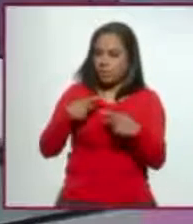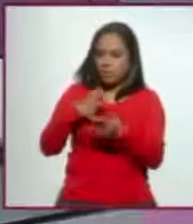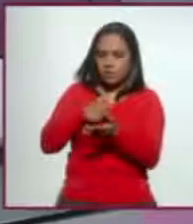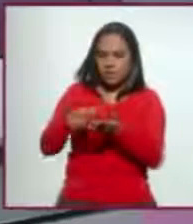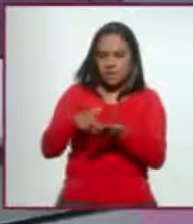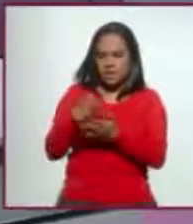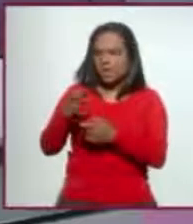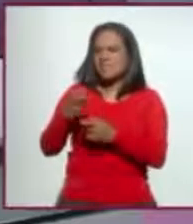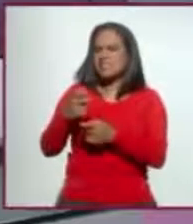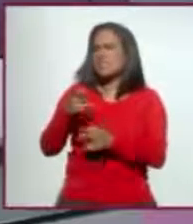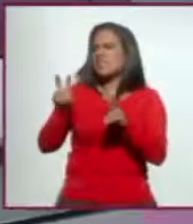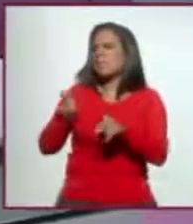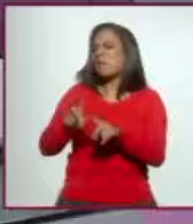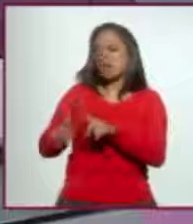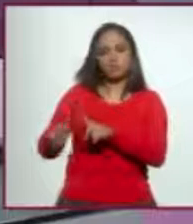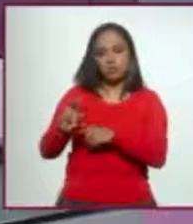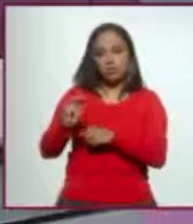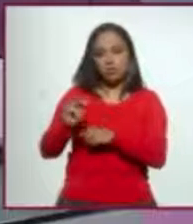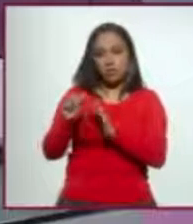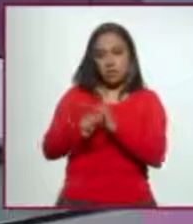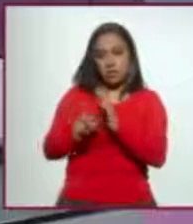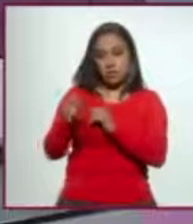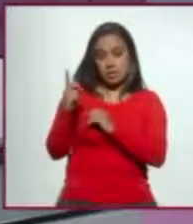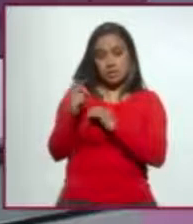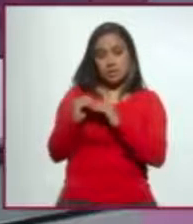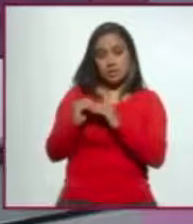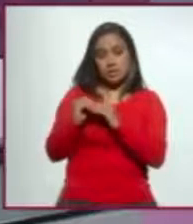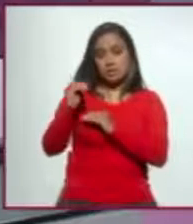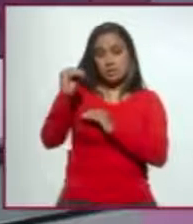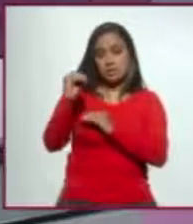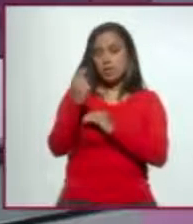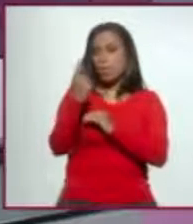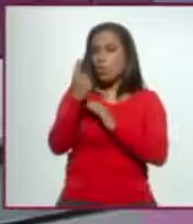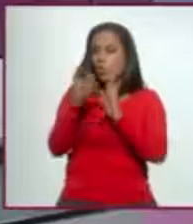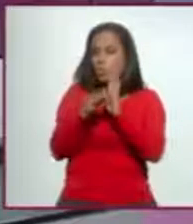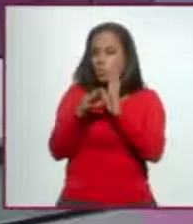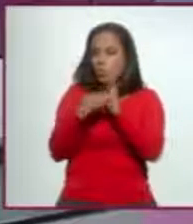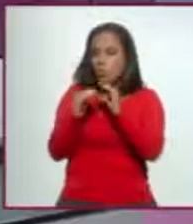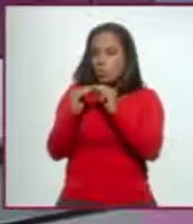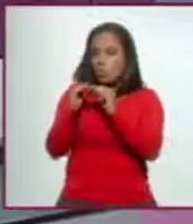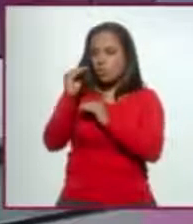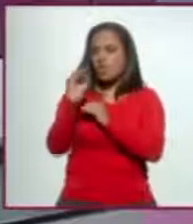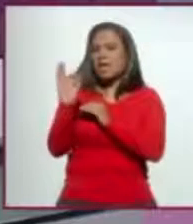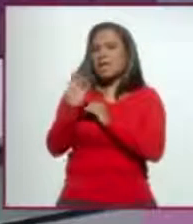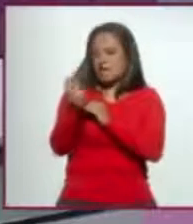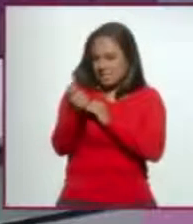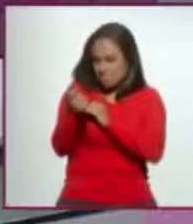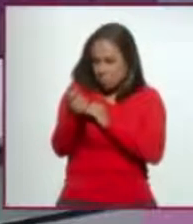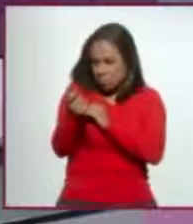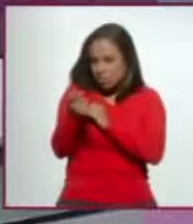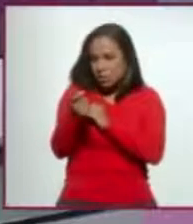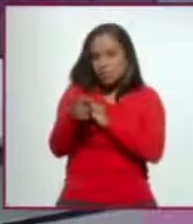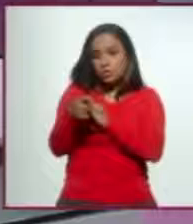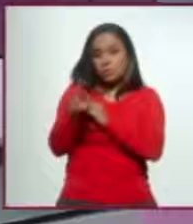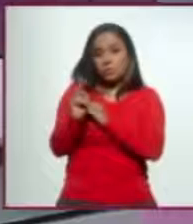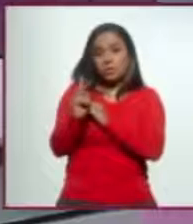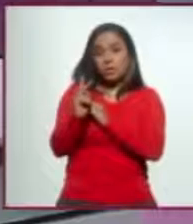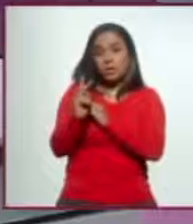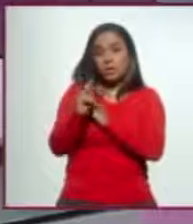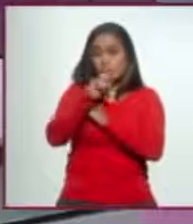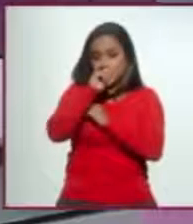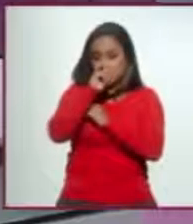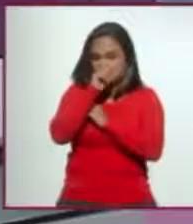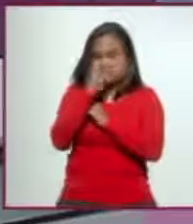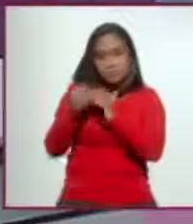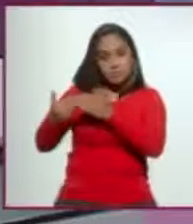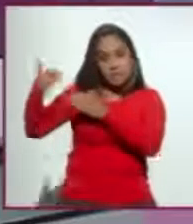es un tema menor. En el mes de diciembre subió una décima de punto. Puede ser poco, pero pues no suele pasar, o